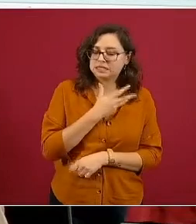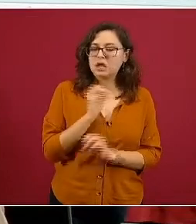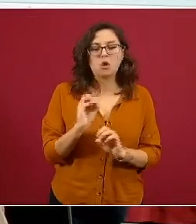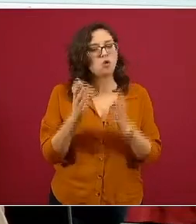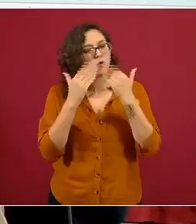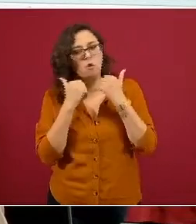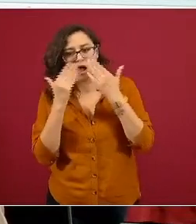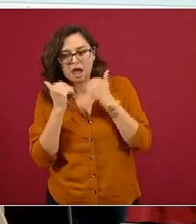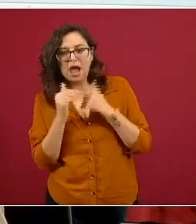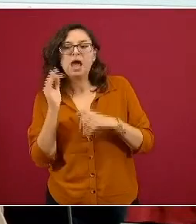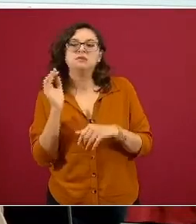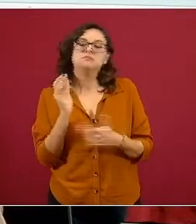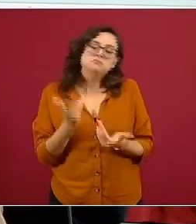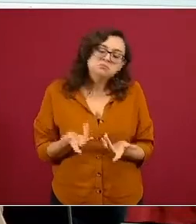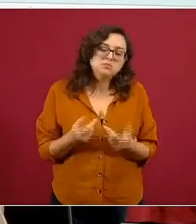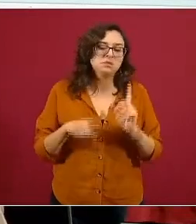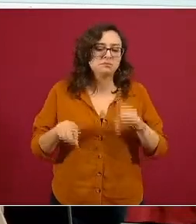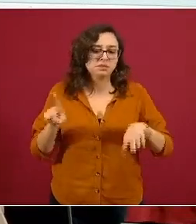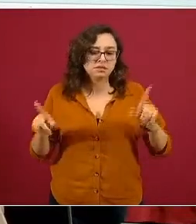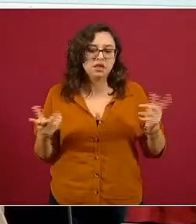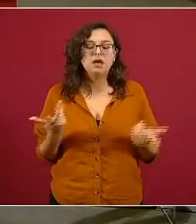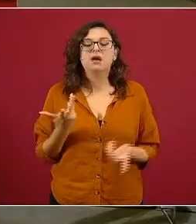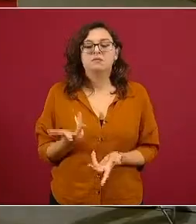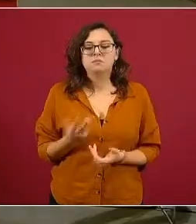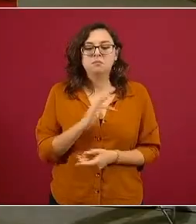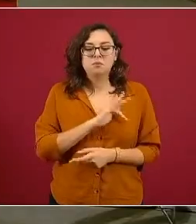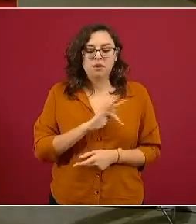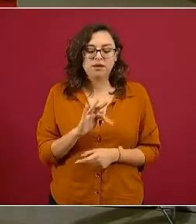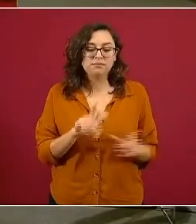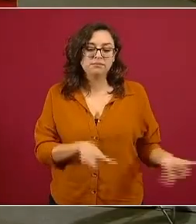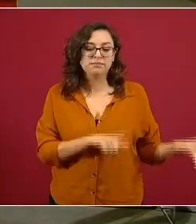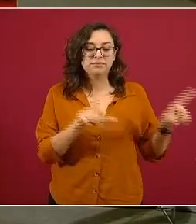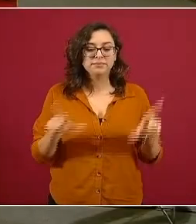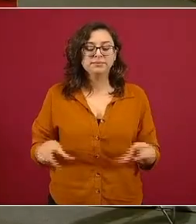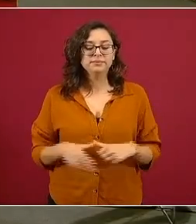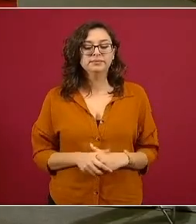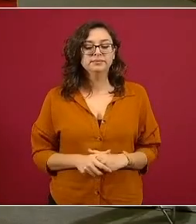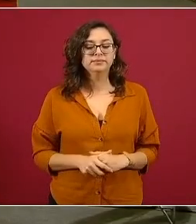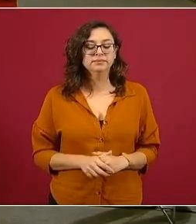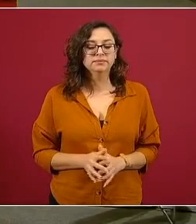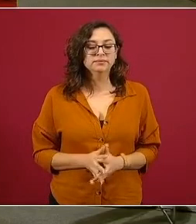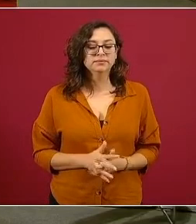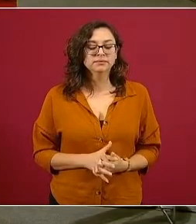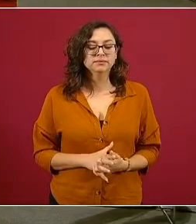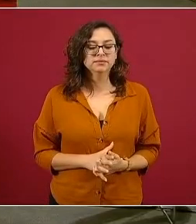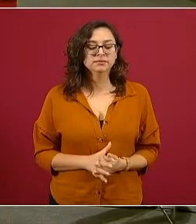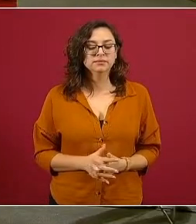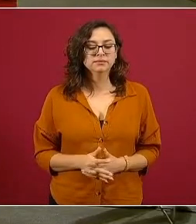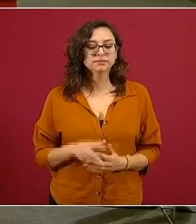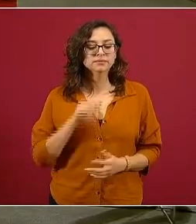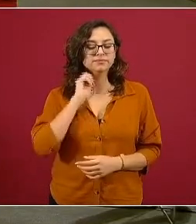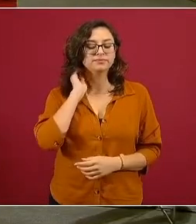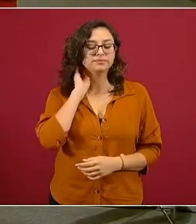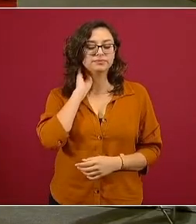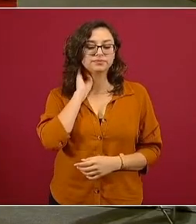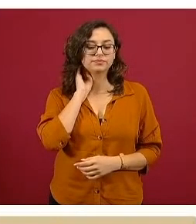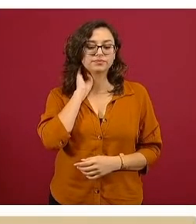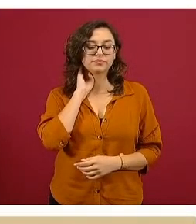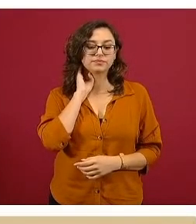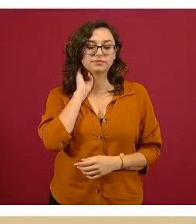o no le toca vacuna. La siguiente, por favor. Ahora bien, ya en específico en el brote, yo les